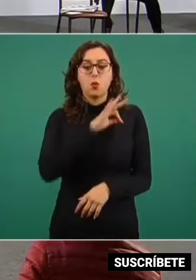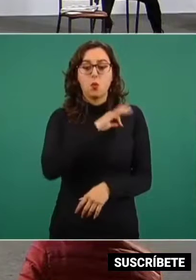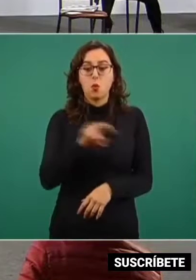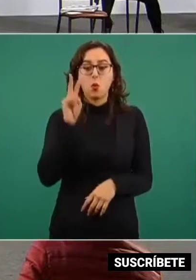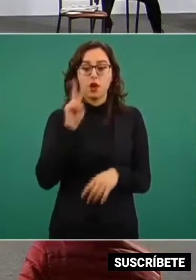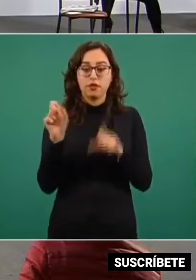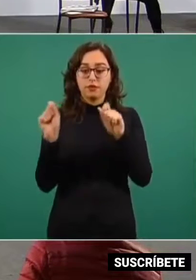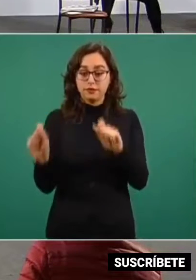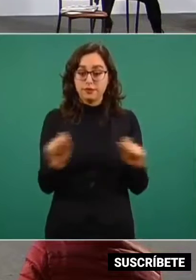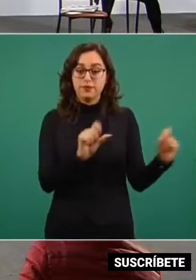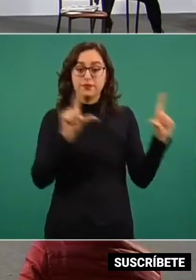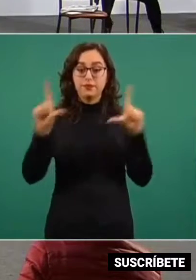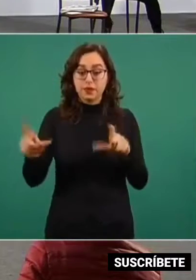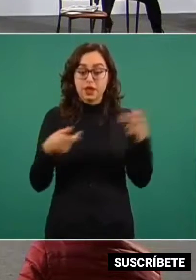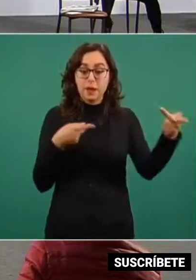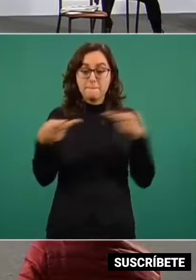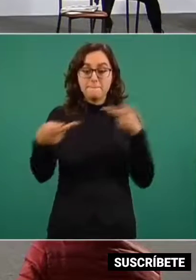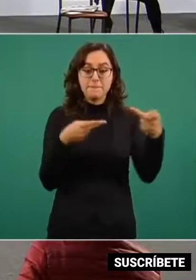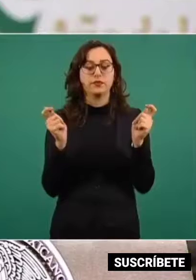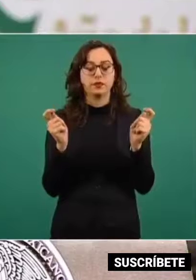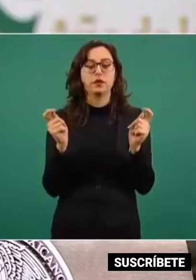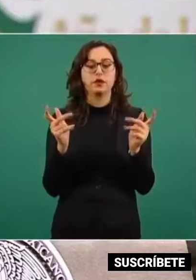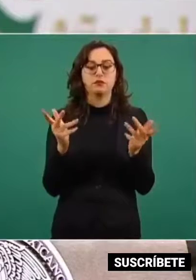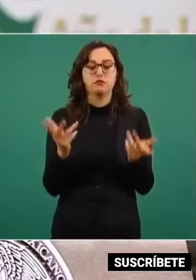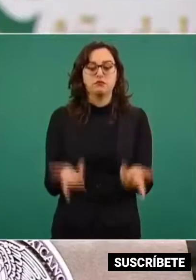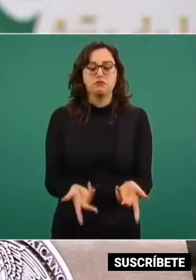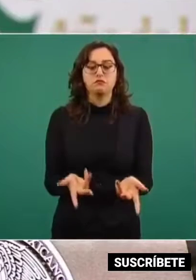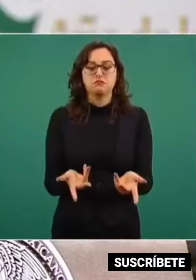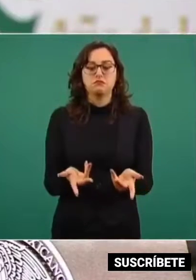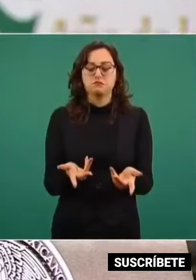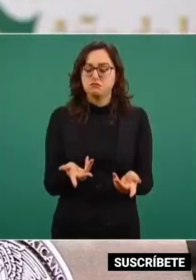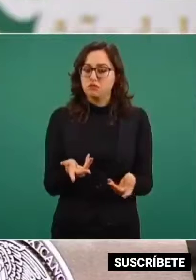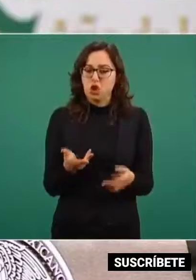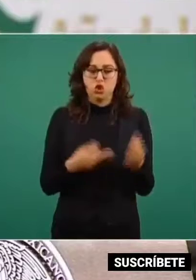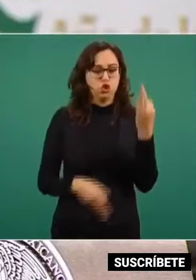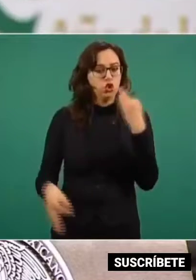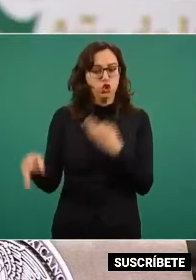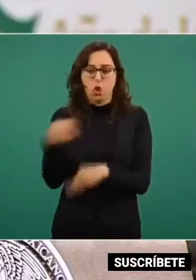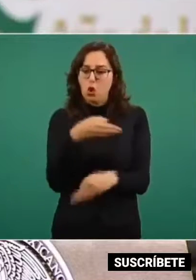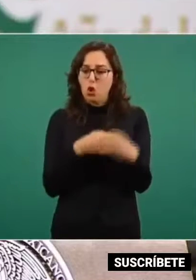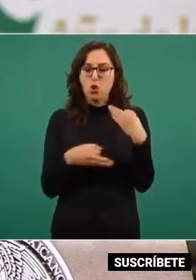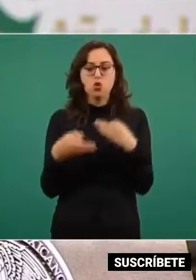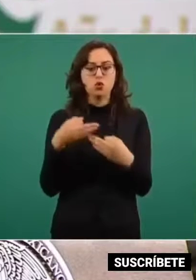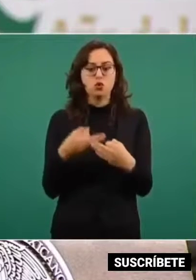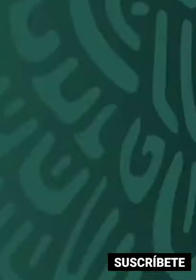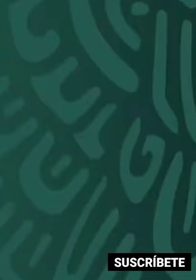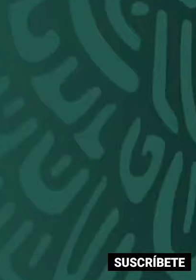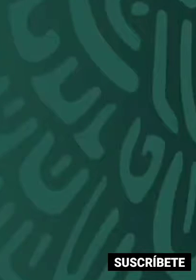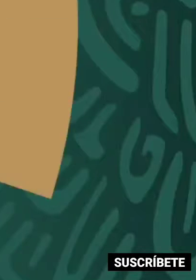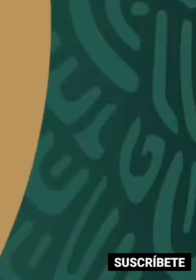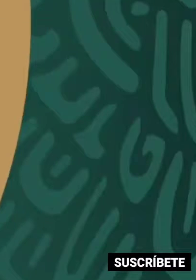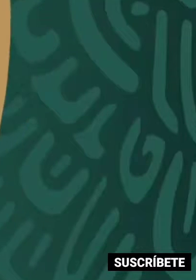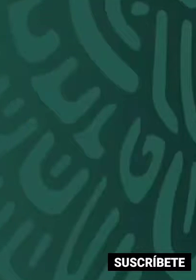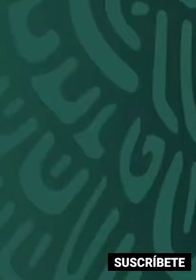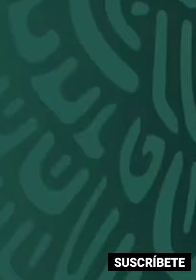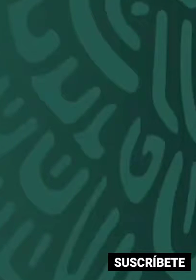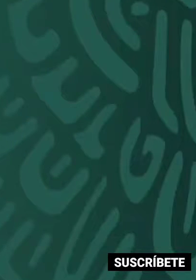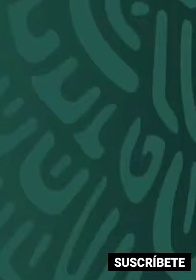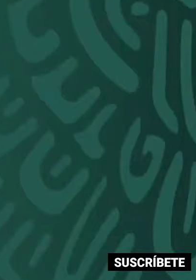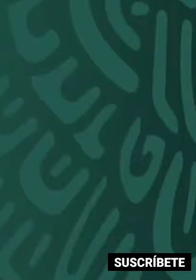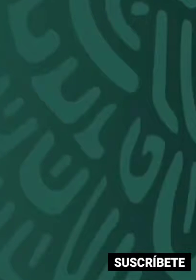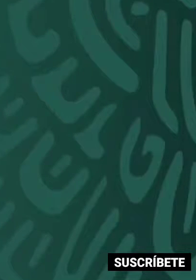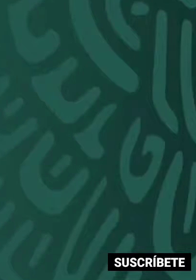Defensa Nacional, Luis Cresencio Sandoval, explicó paso a paso todo el plan de distribución del nuevo cargamento de